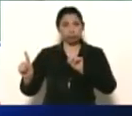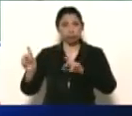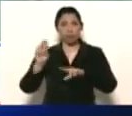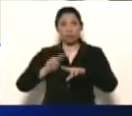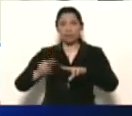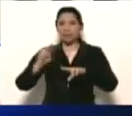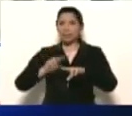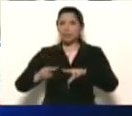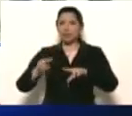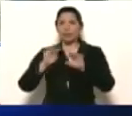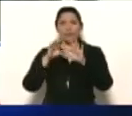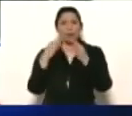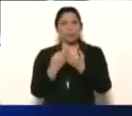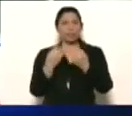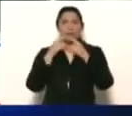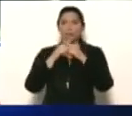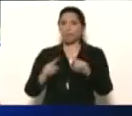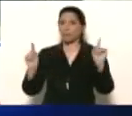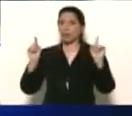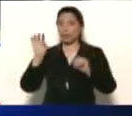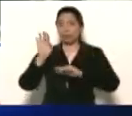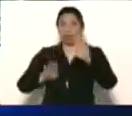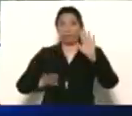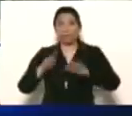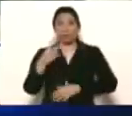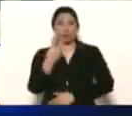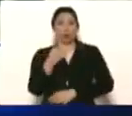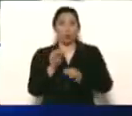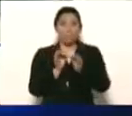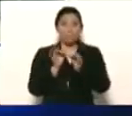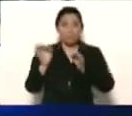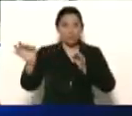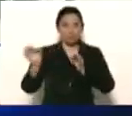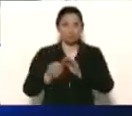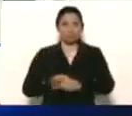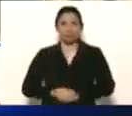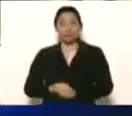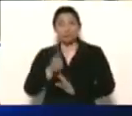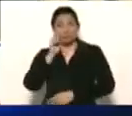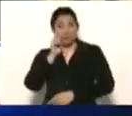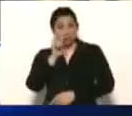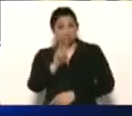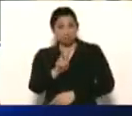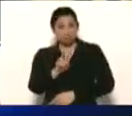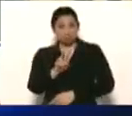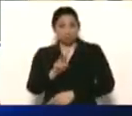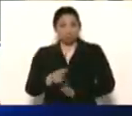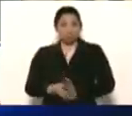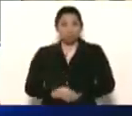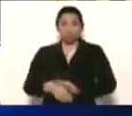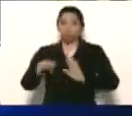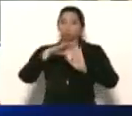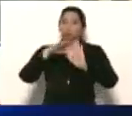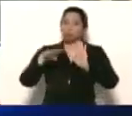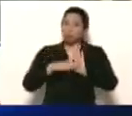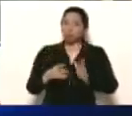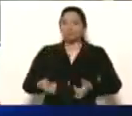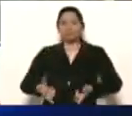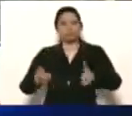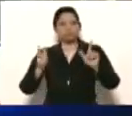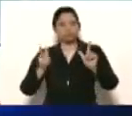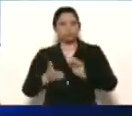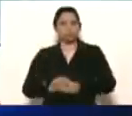familias diferentes de al menos dos metros veíamos que se cumplieron cabalmente